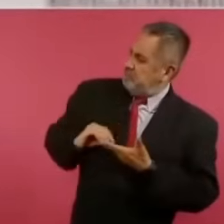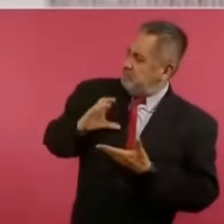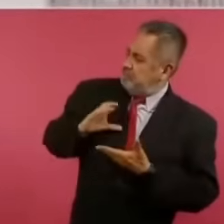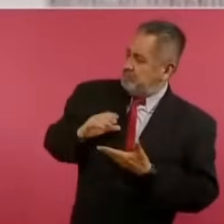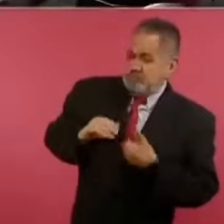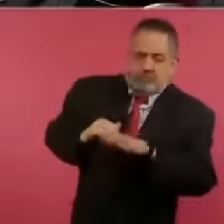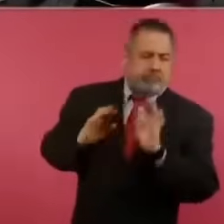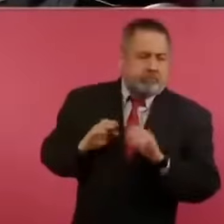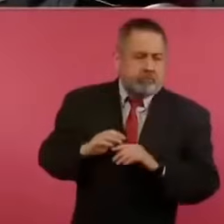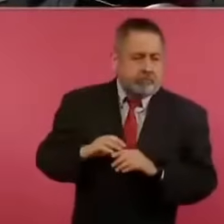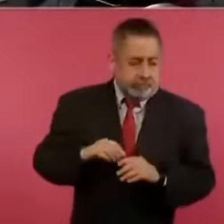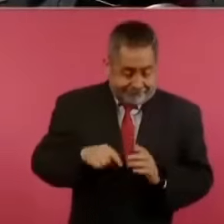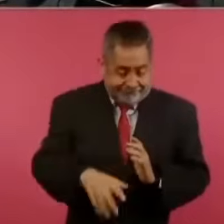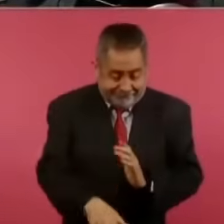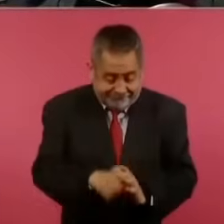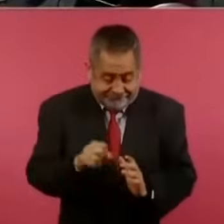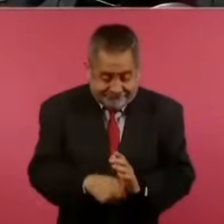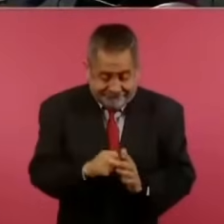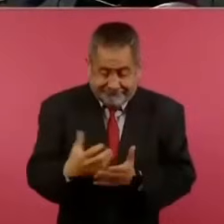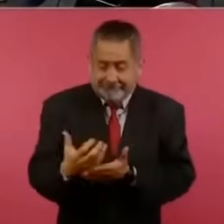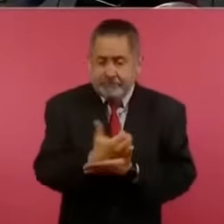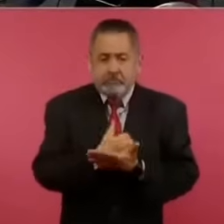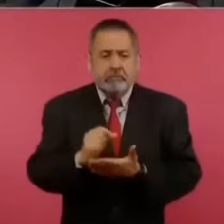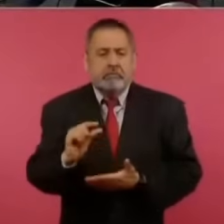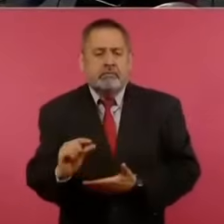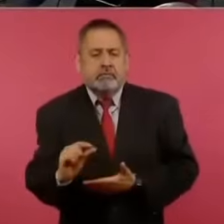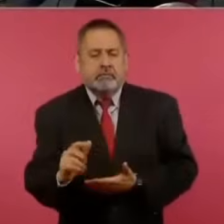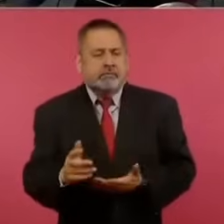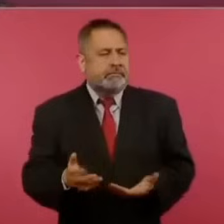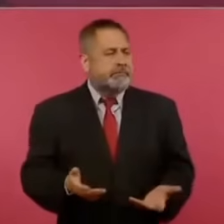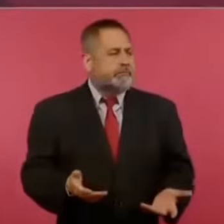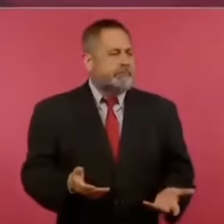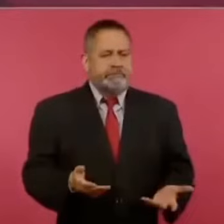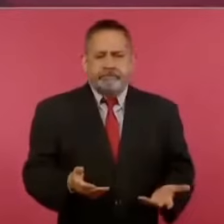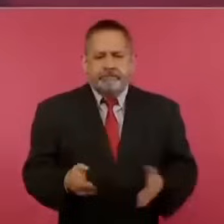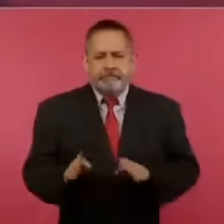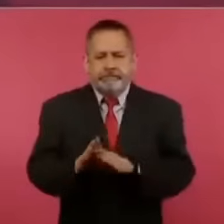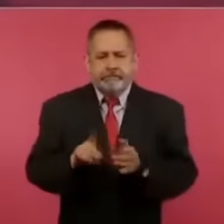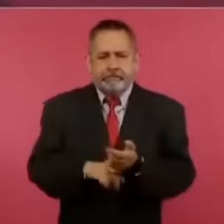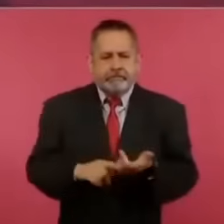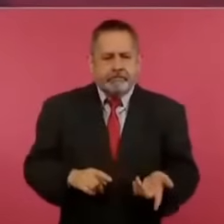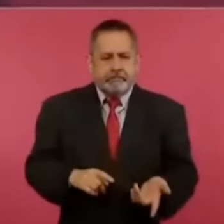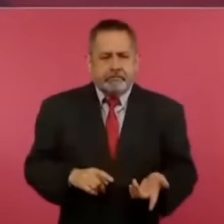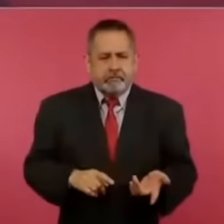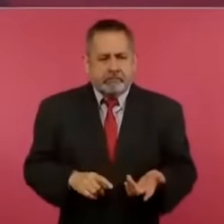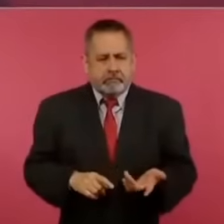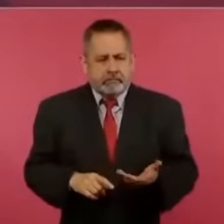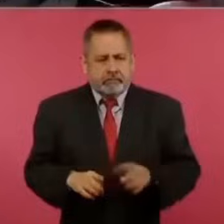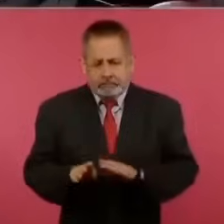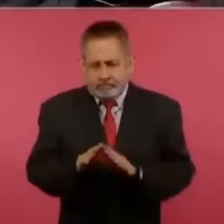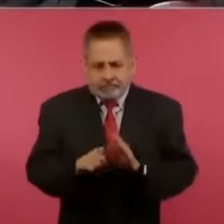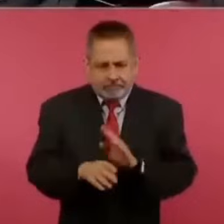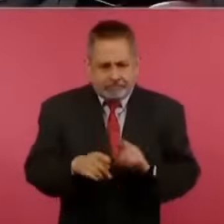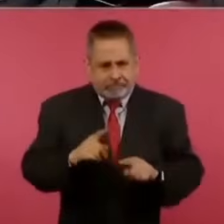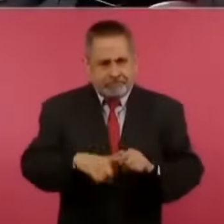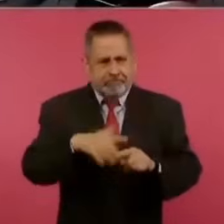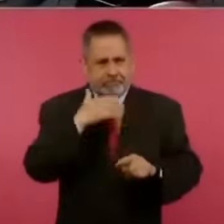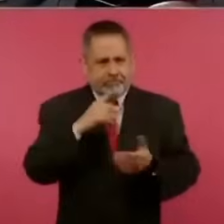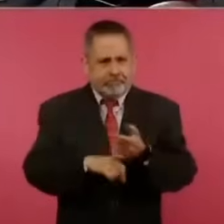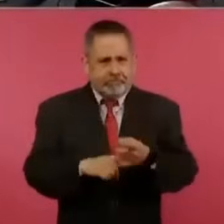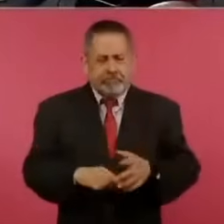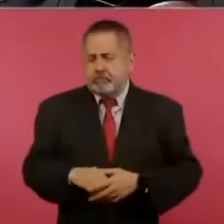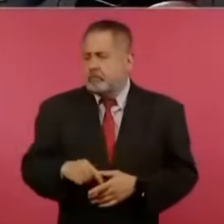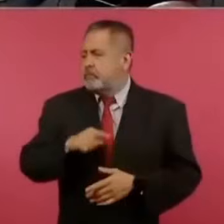que el costo de extracción del barril era superior al costo del mercado. Eso es Chicontepec.